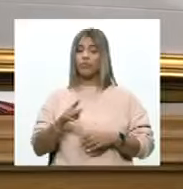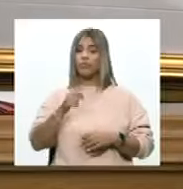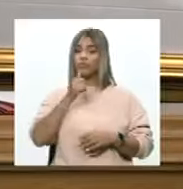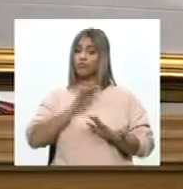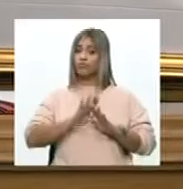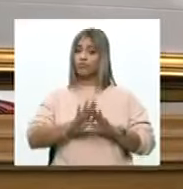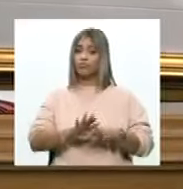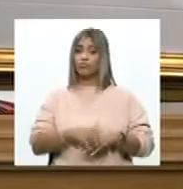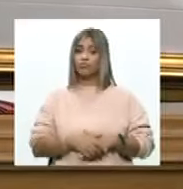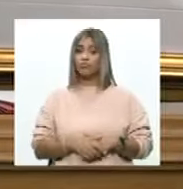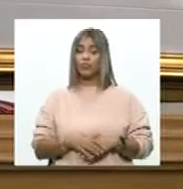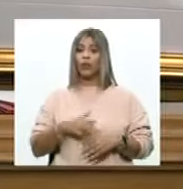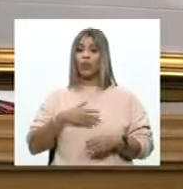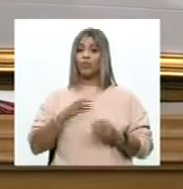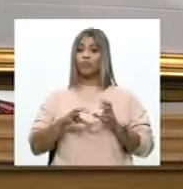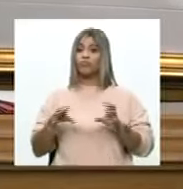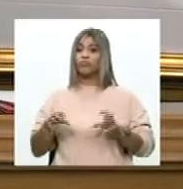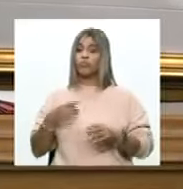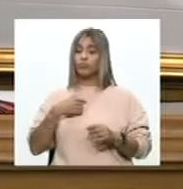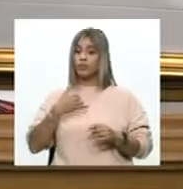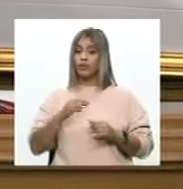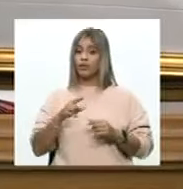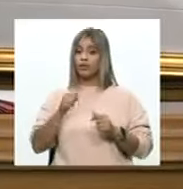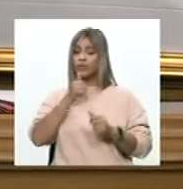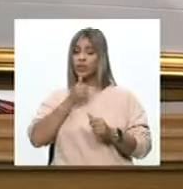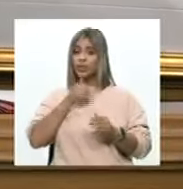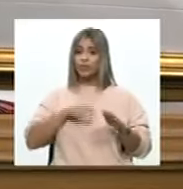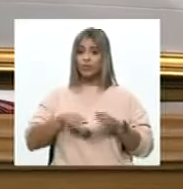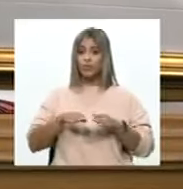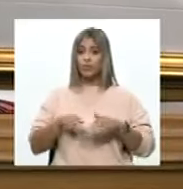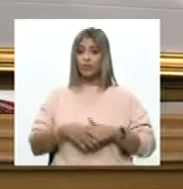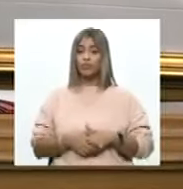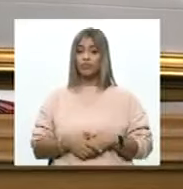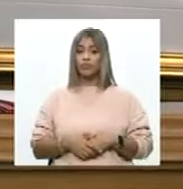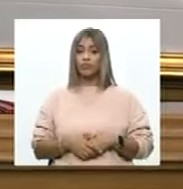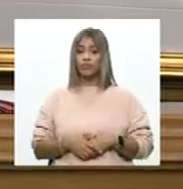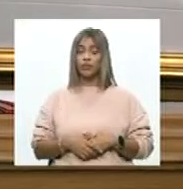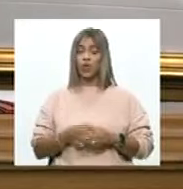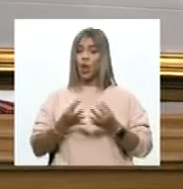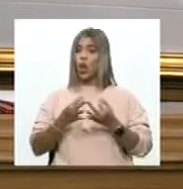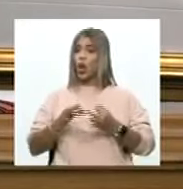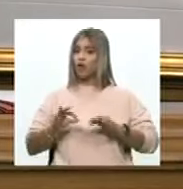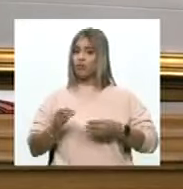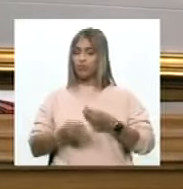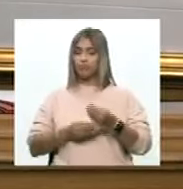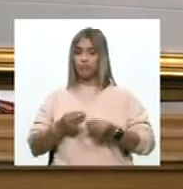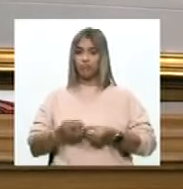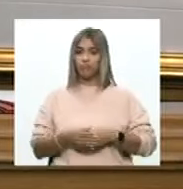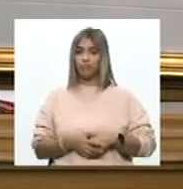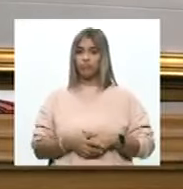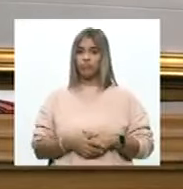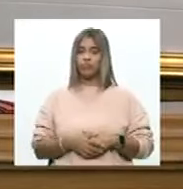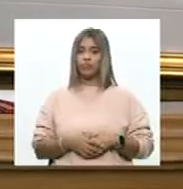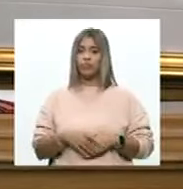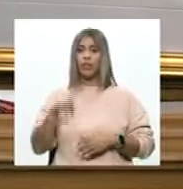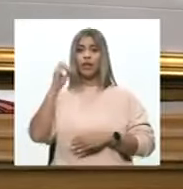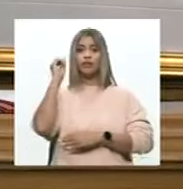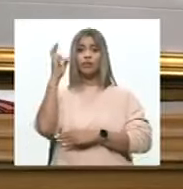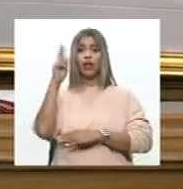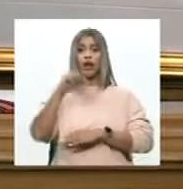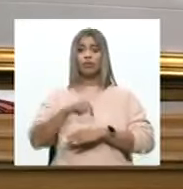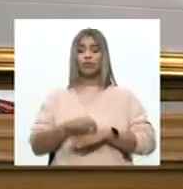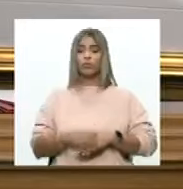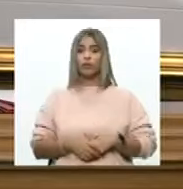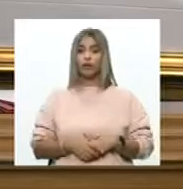persisten las posiciones que están reñidas con el normal funcionamiento de la Asamblea